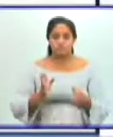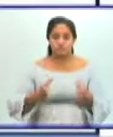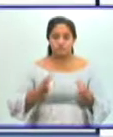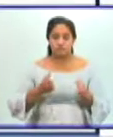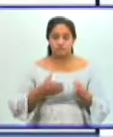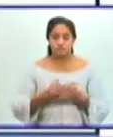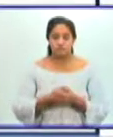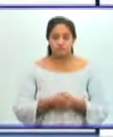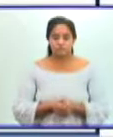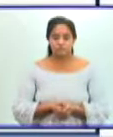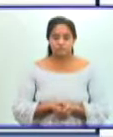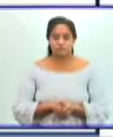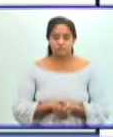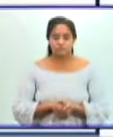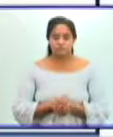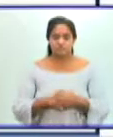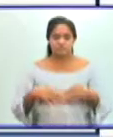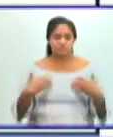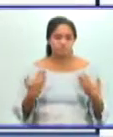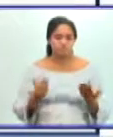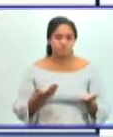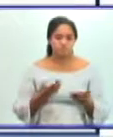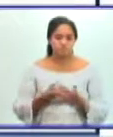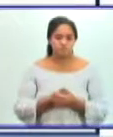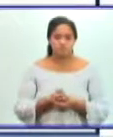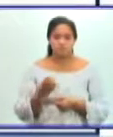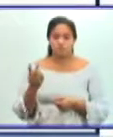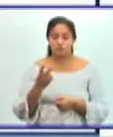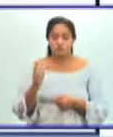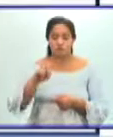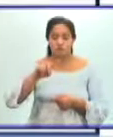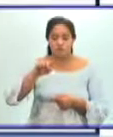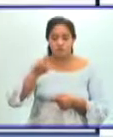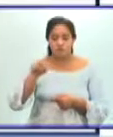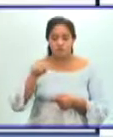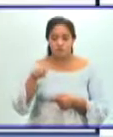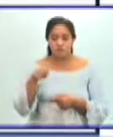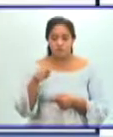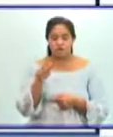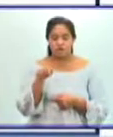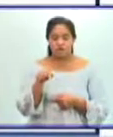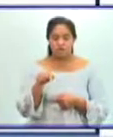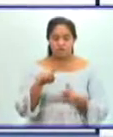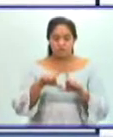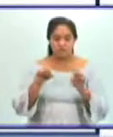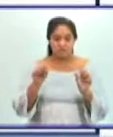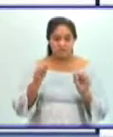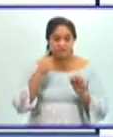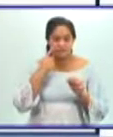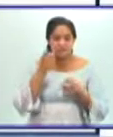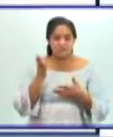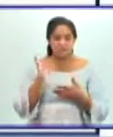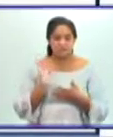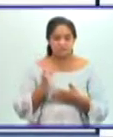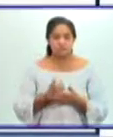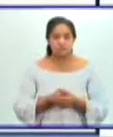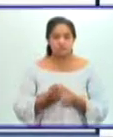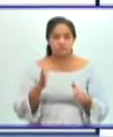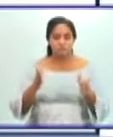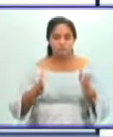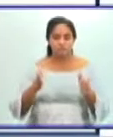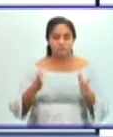al radio, entonces los dos radios de estas circunferencias son paralelos entre